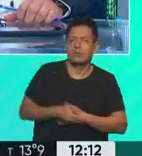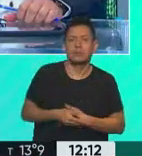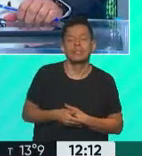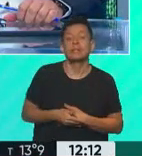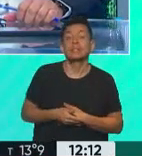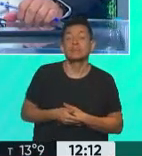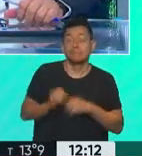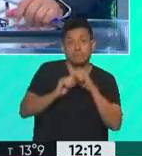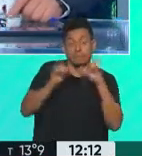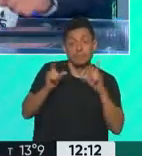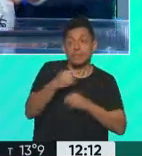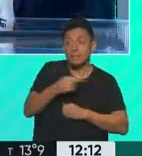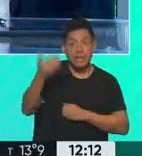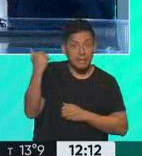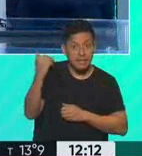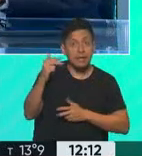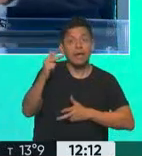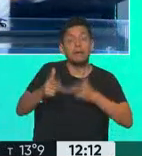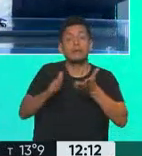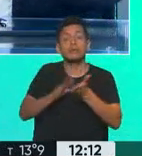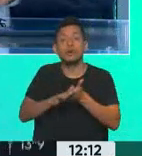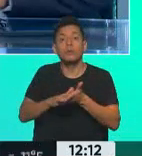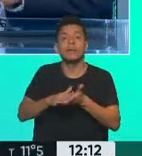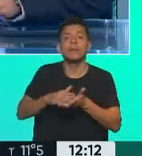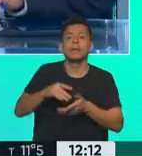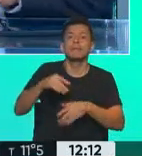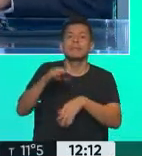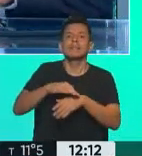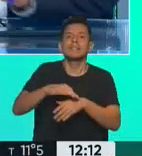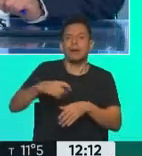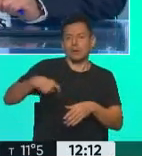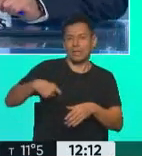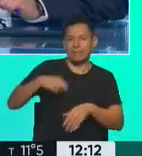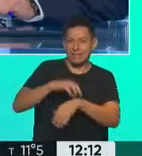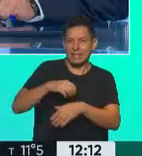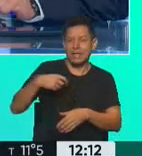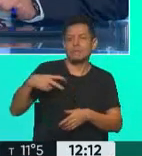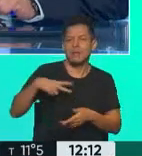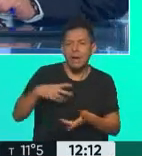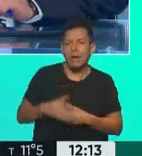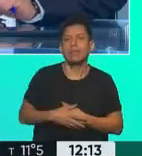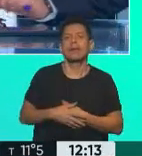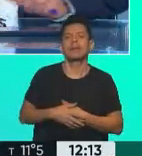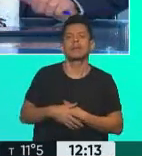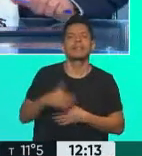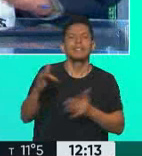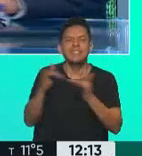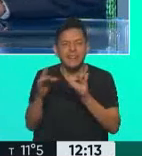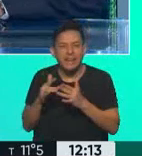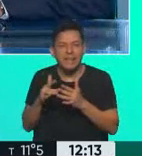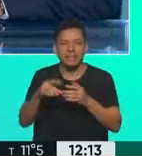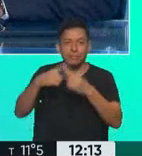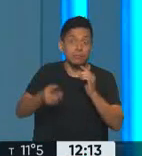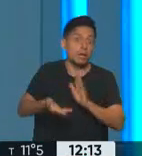cuenta la semana pasada cuando hablábamos del tema de prepagas, de servicios de telefonía, internet y demás, que también tuvieron